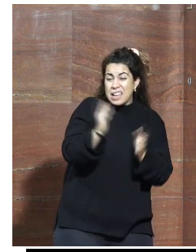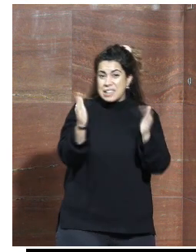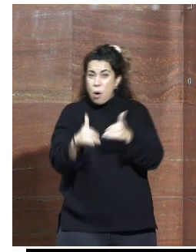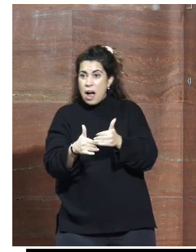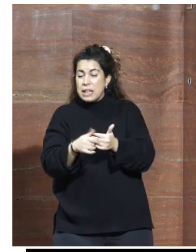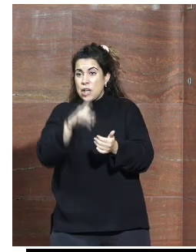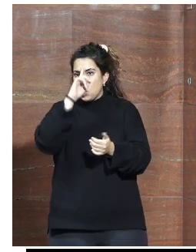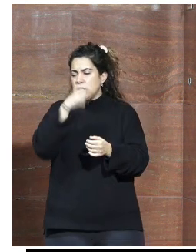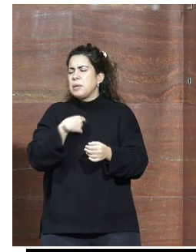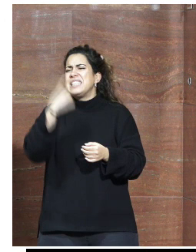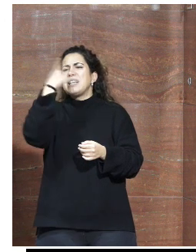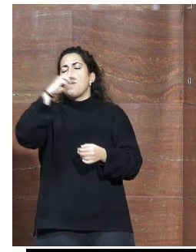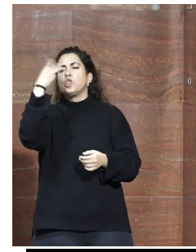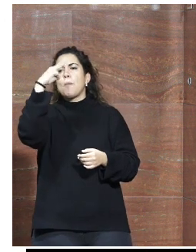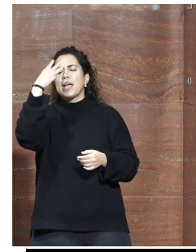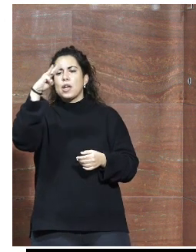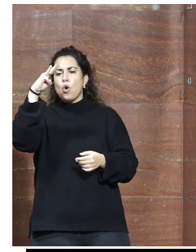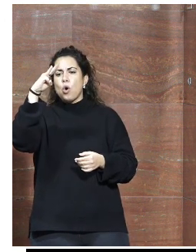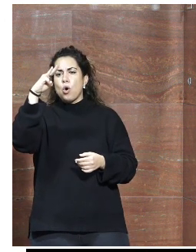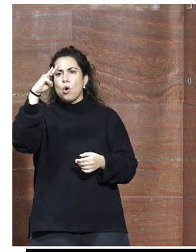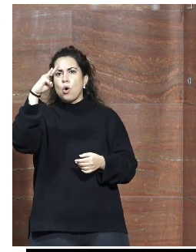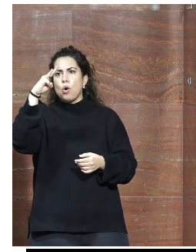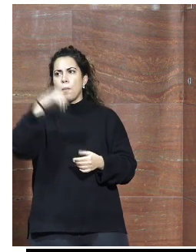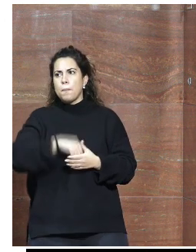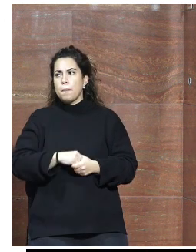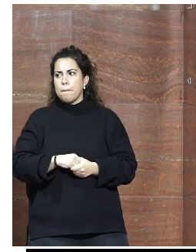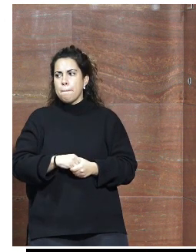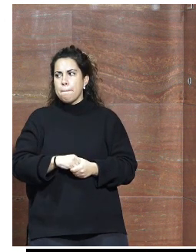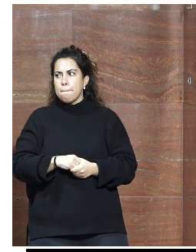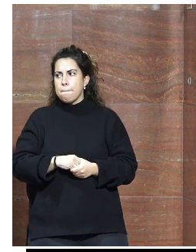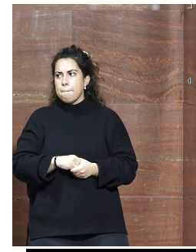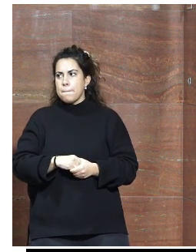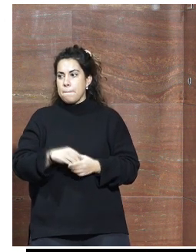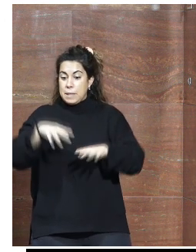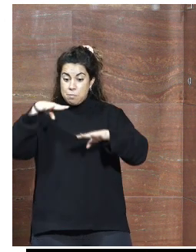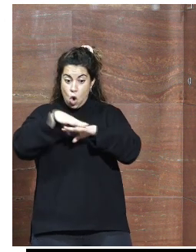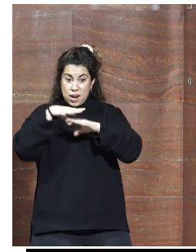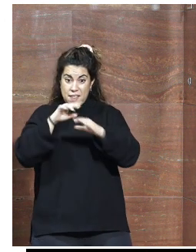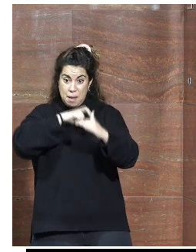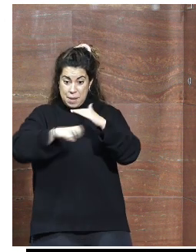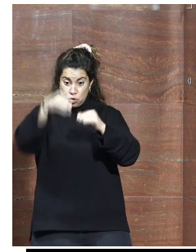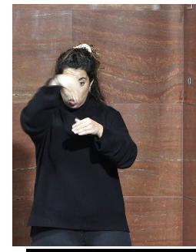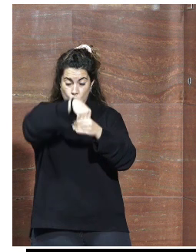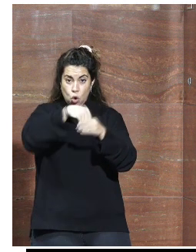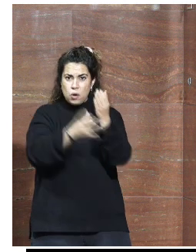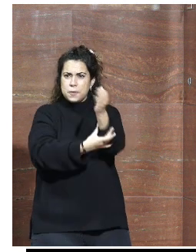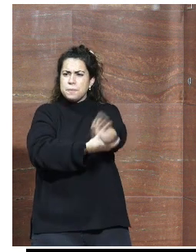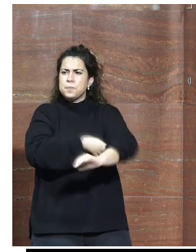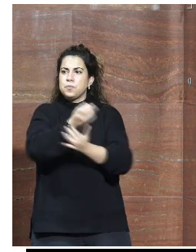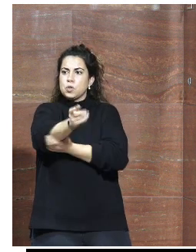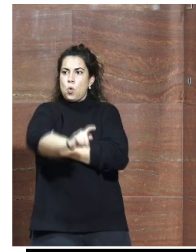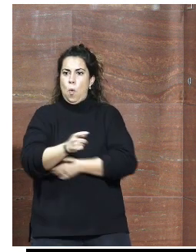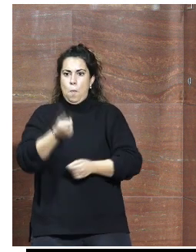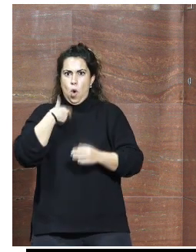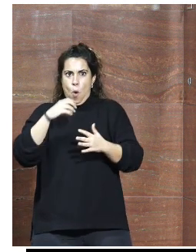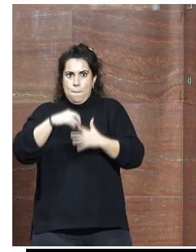red en México federal, en la red de metro, sí que fueron un poquito pioneros